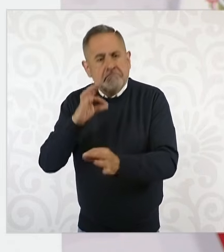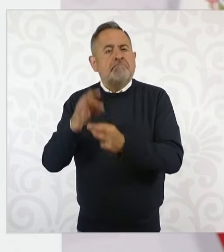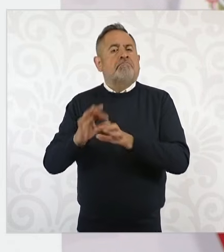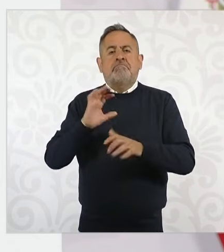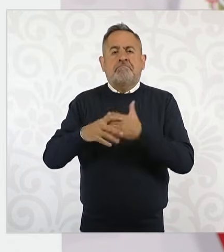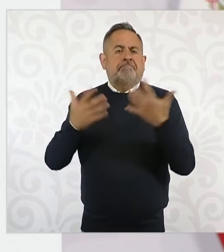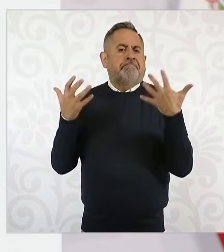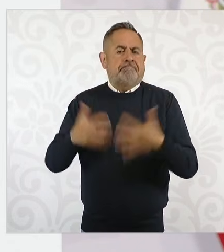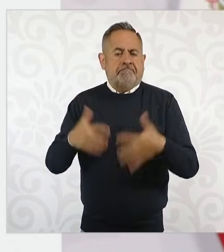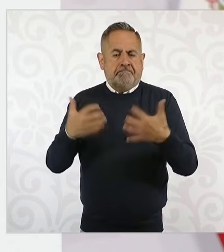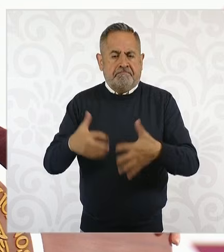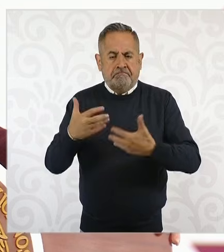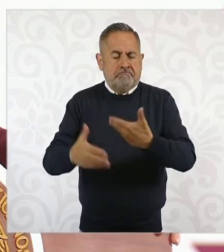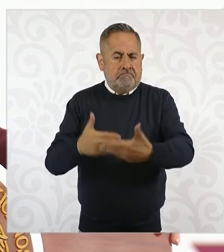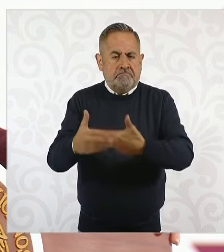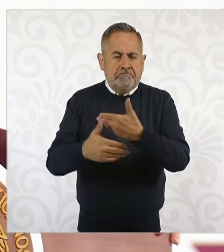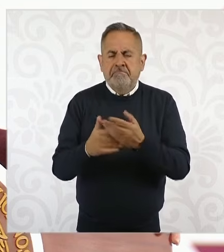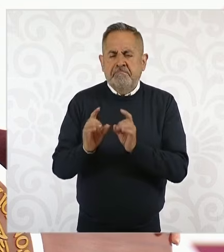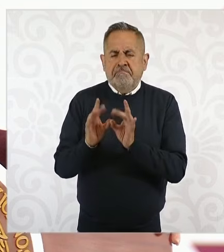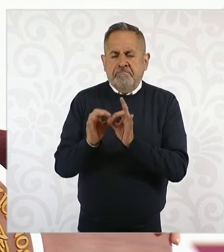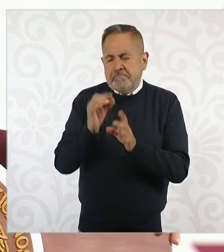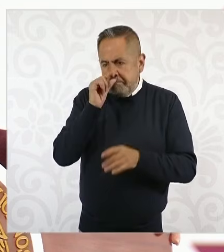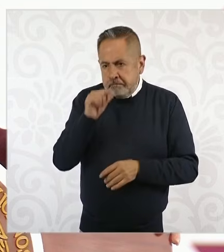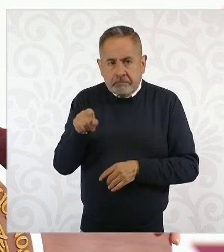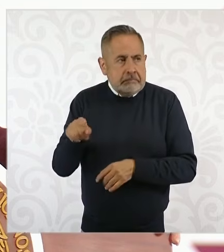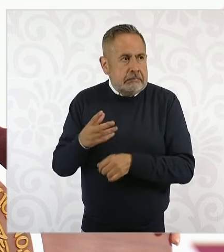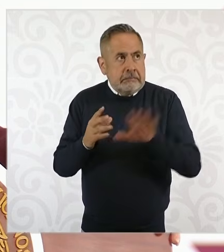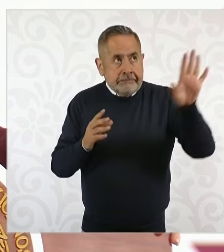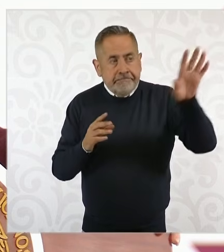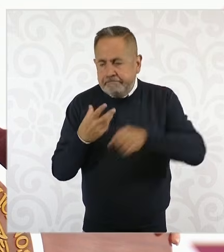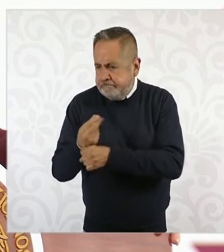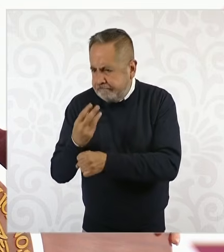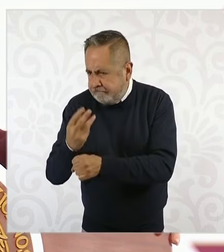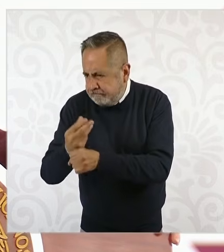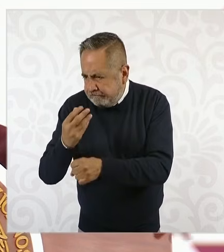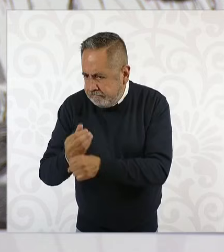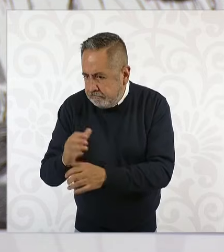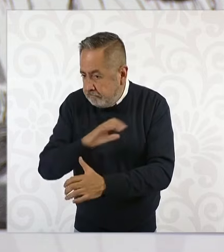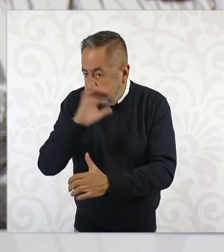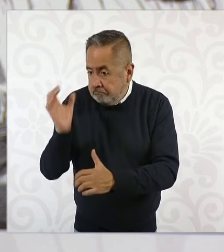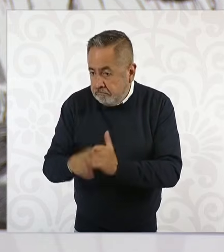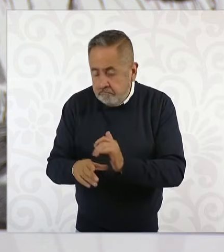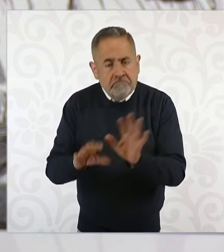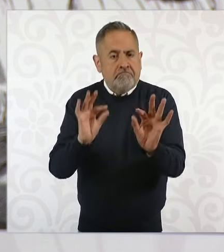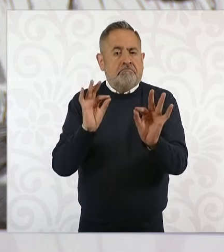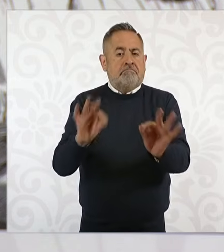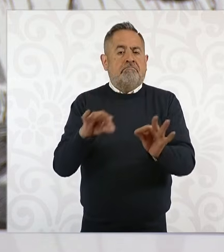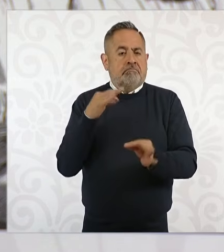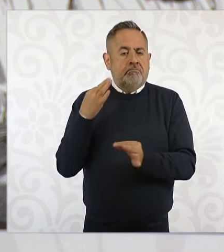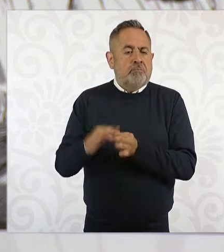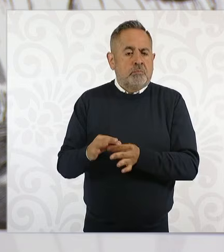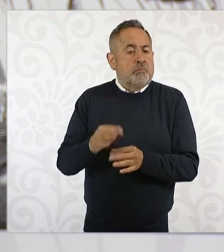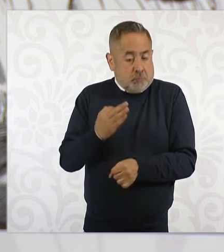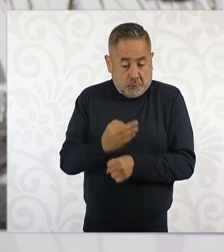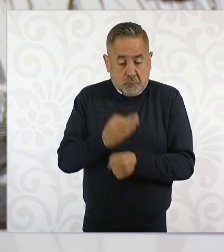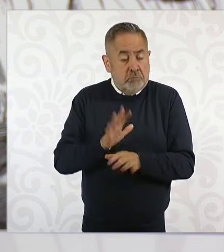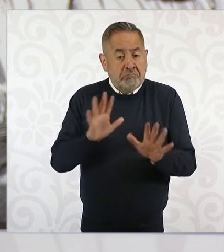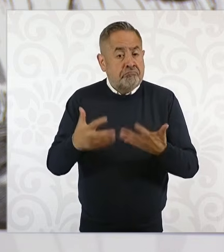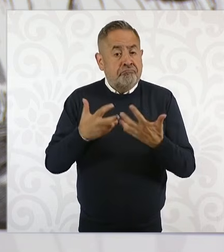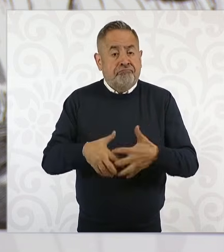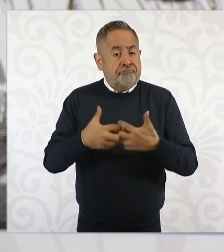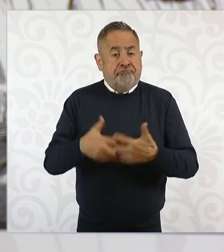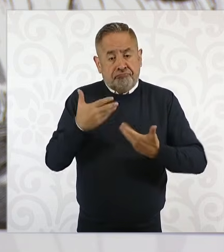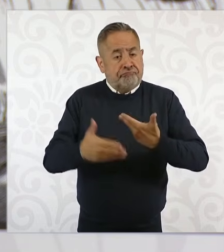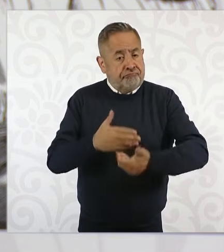producción, pero fue por un periodo para poder arreglar pues lo que se había